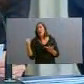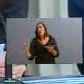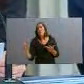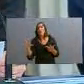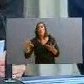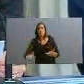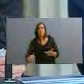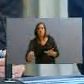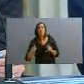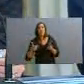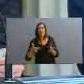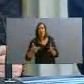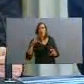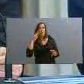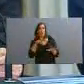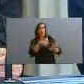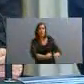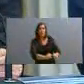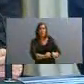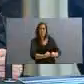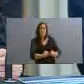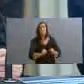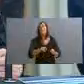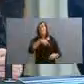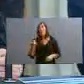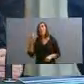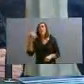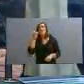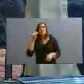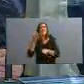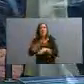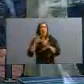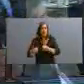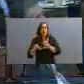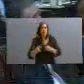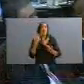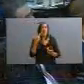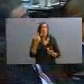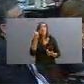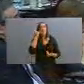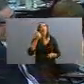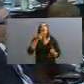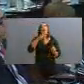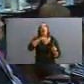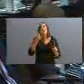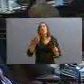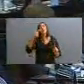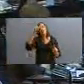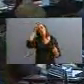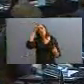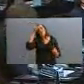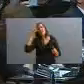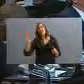con mano armada. Otro también, 3 entradas, 26, 4 del 12, 23, 8 del 12, 7, 12 del